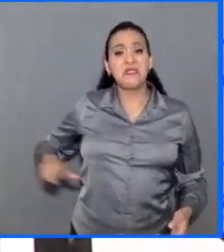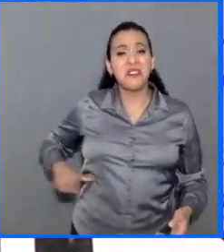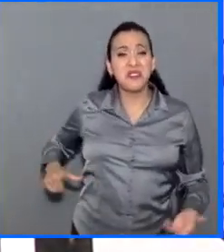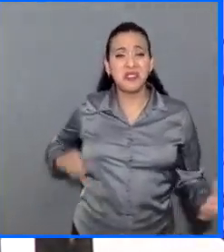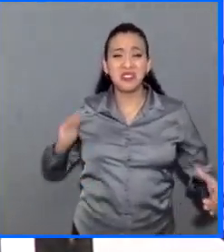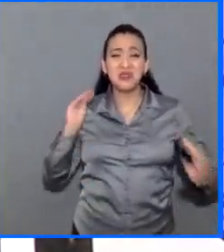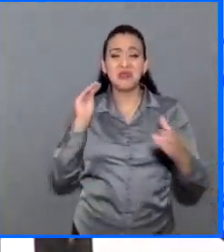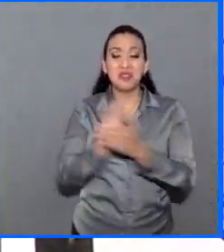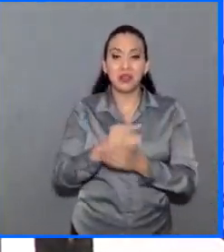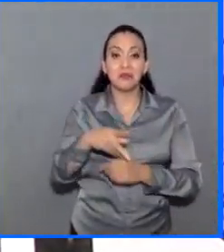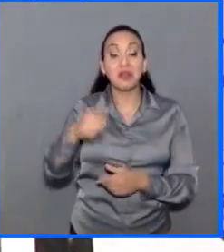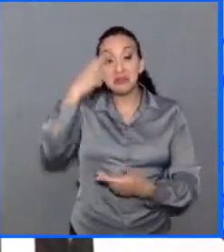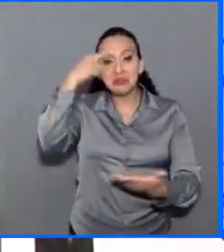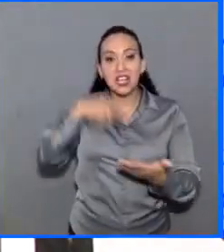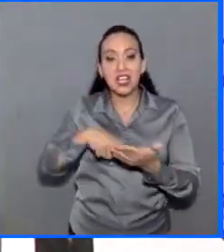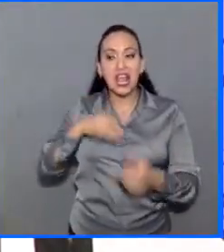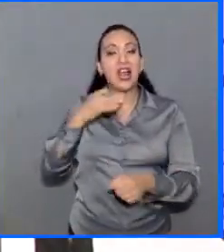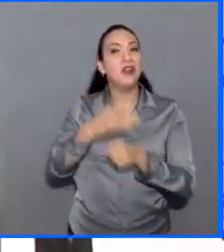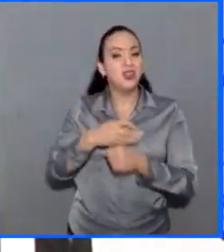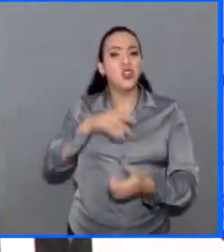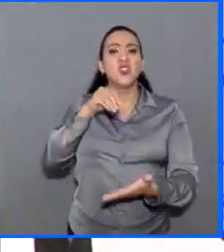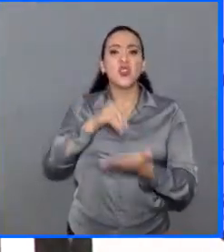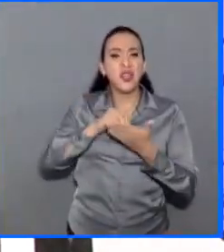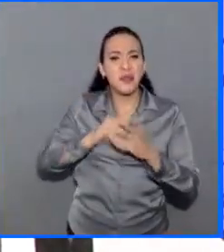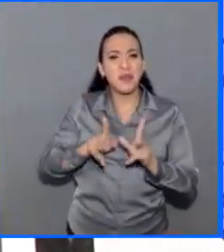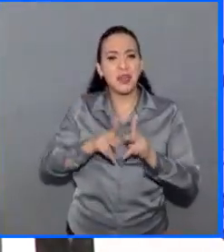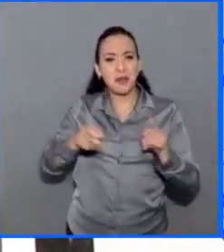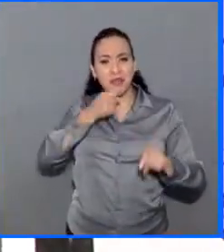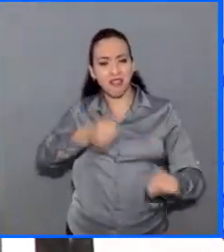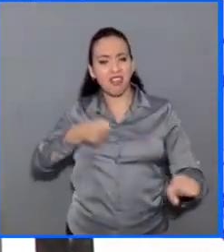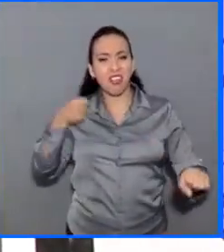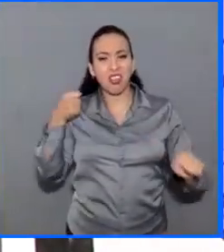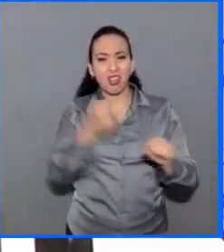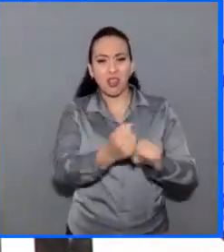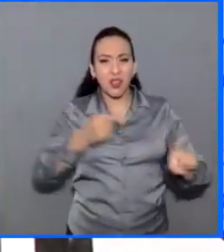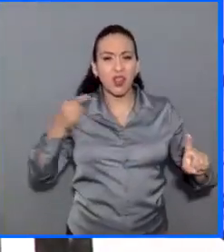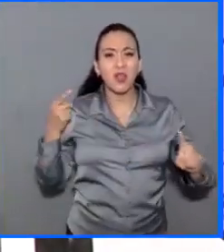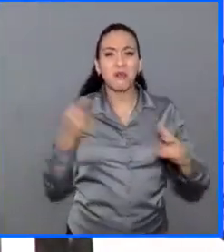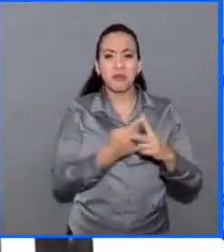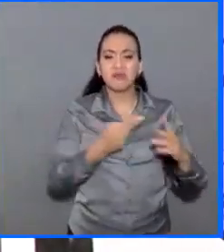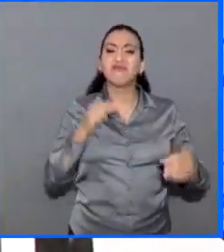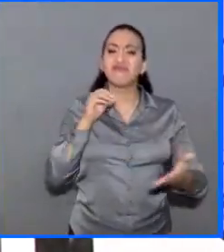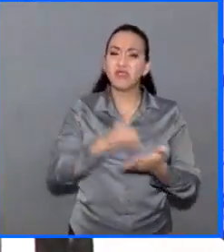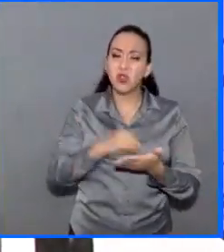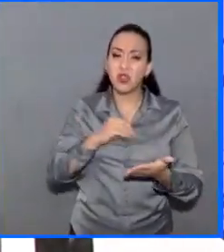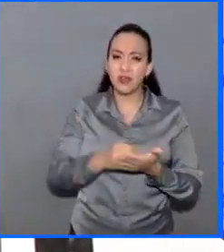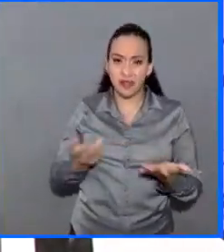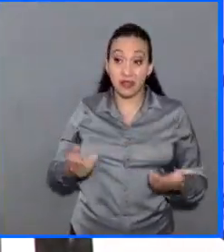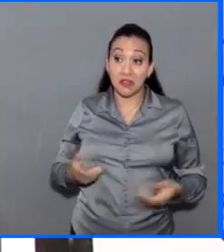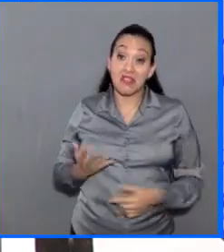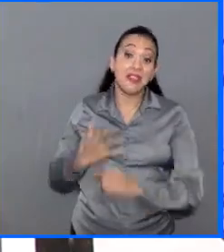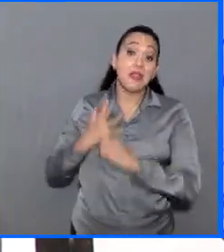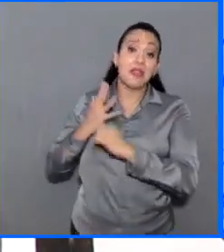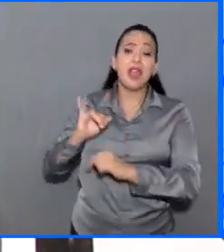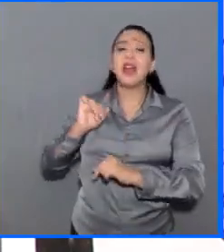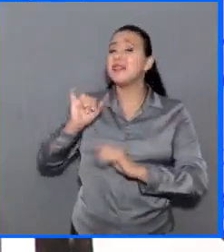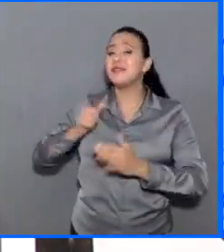años, a pesar de compromisos, de promesas, de muchas narrativas por